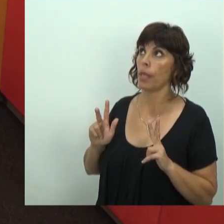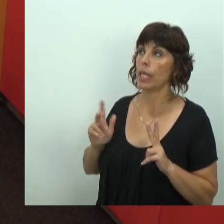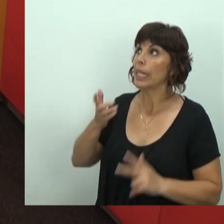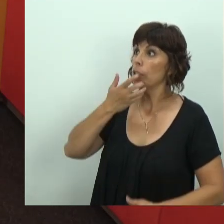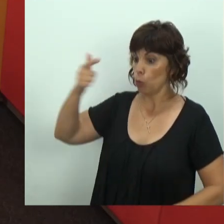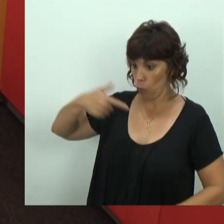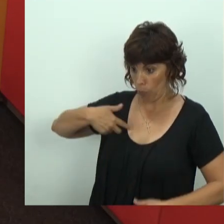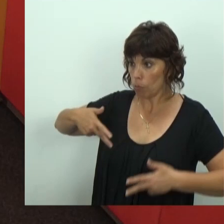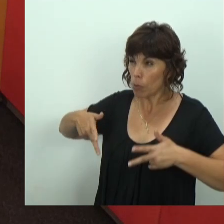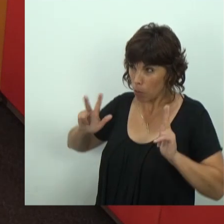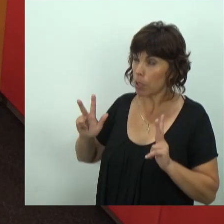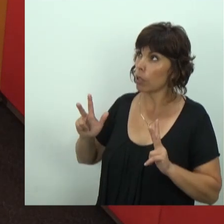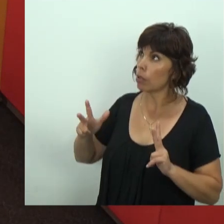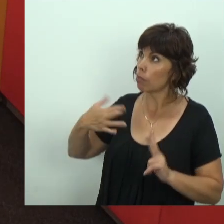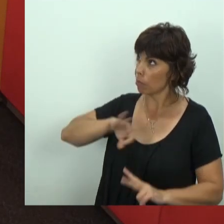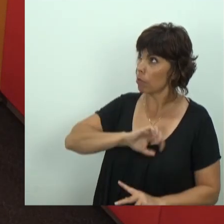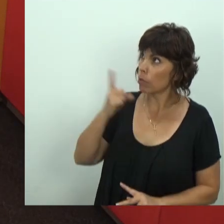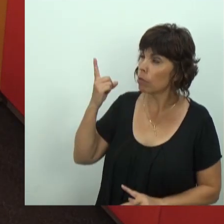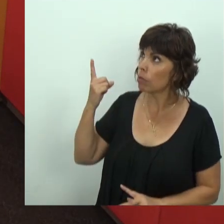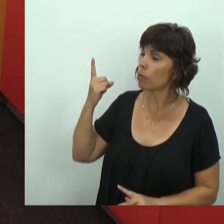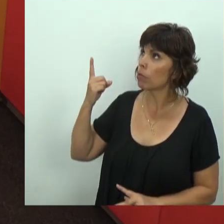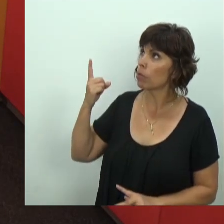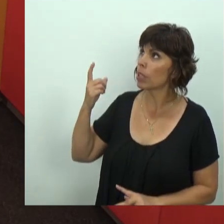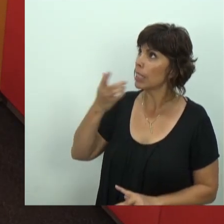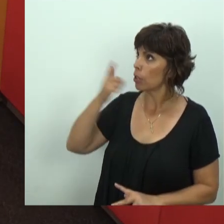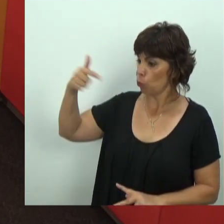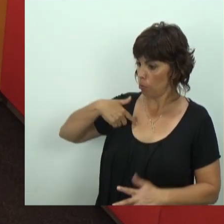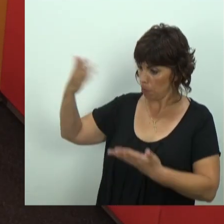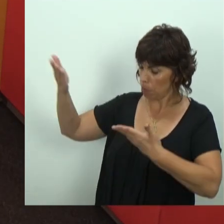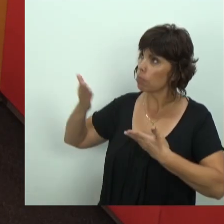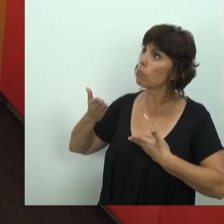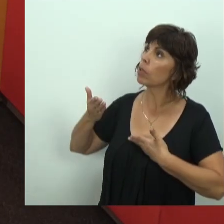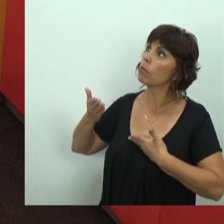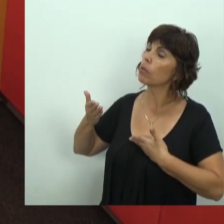Si tú me lo permites, Señor, si tú me ayudas,